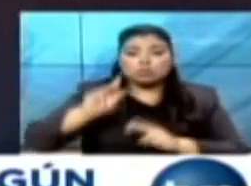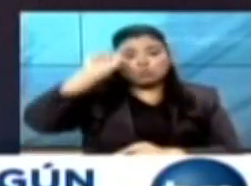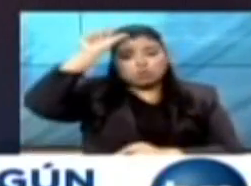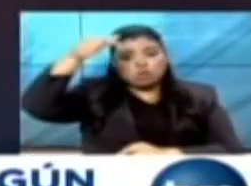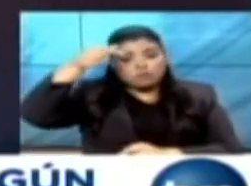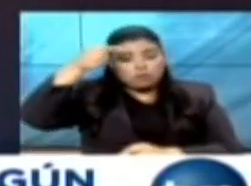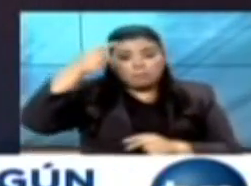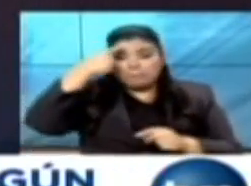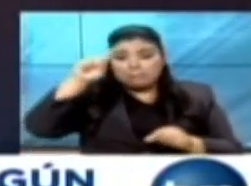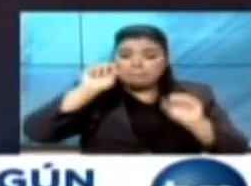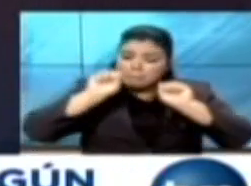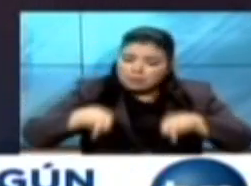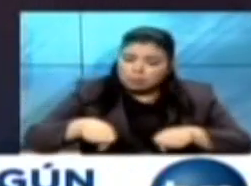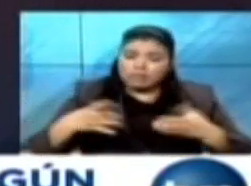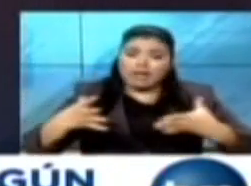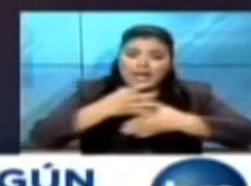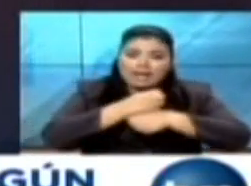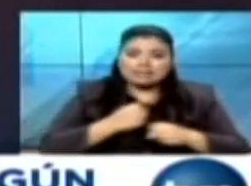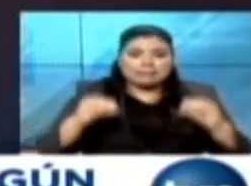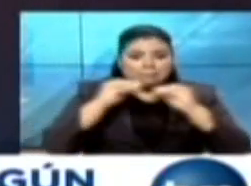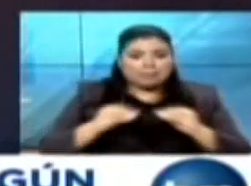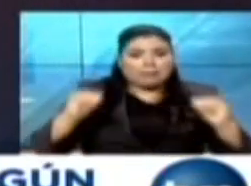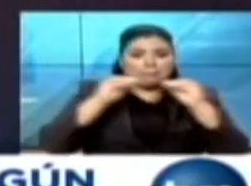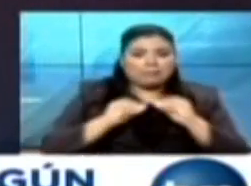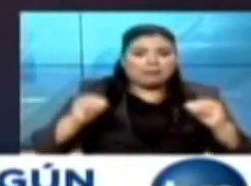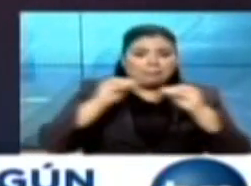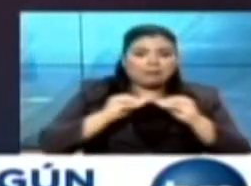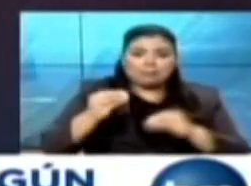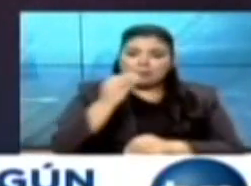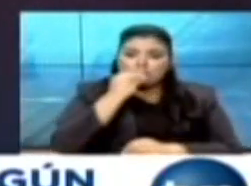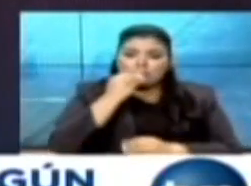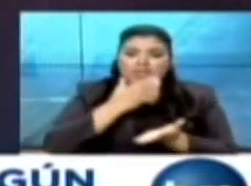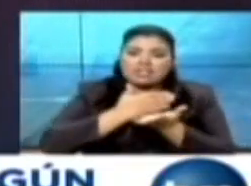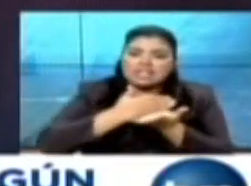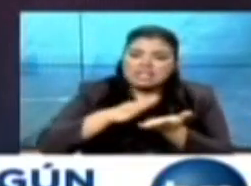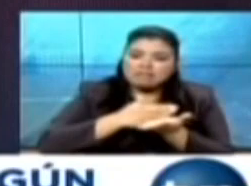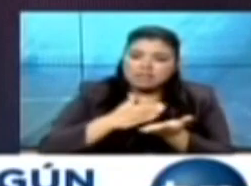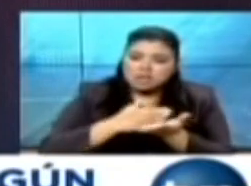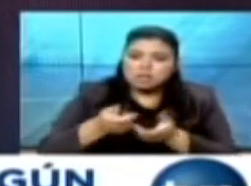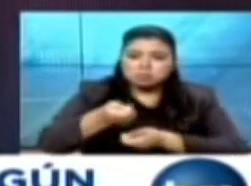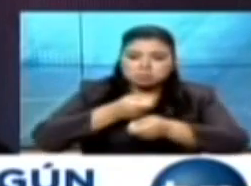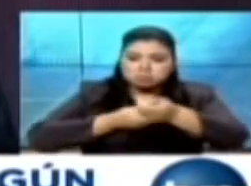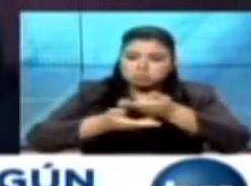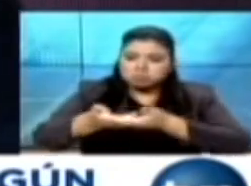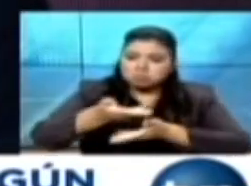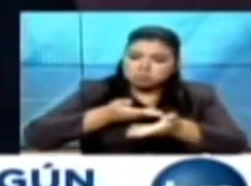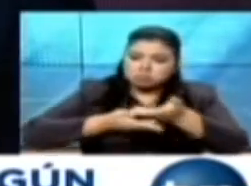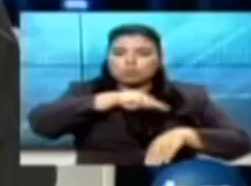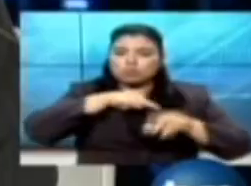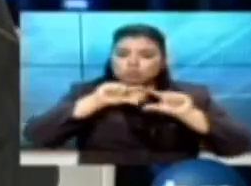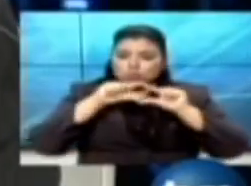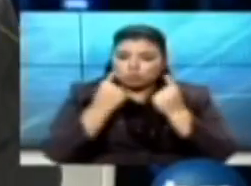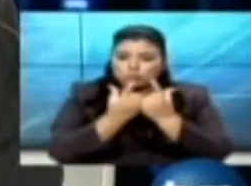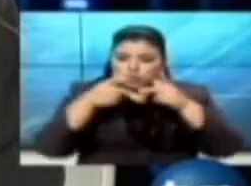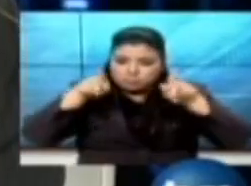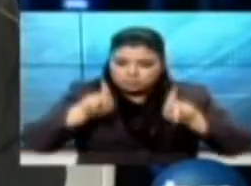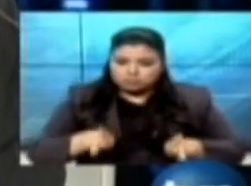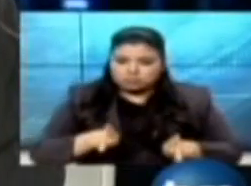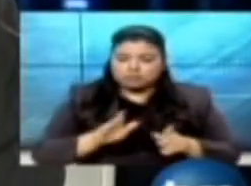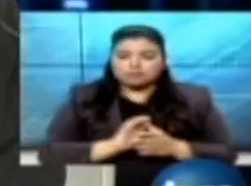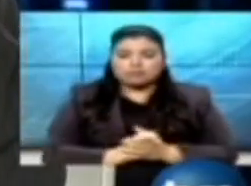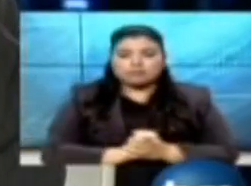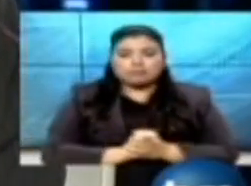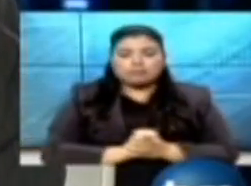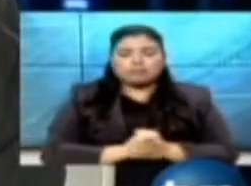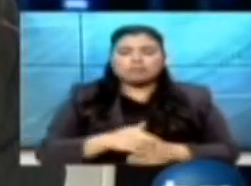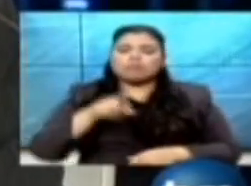Estado para poder producir sus alimentos y vender su pequeño excedente. Estos son los responsables. Señor Méndez,